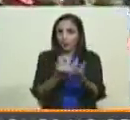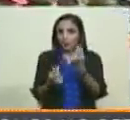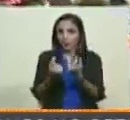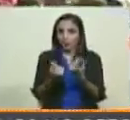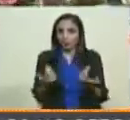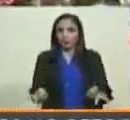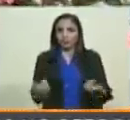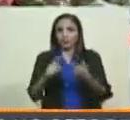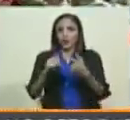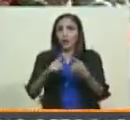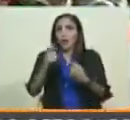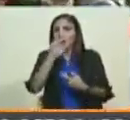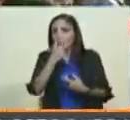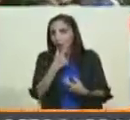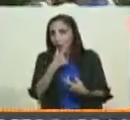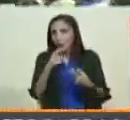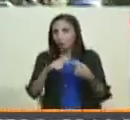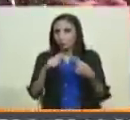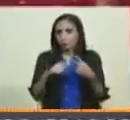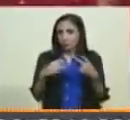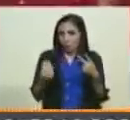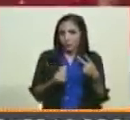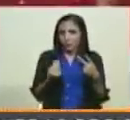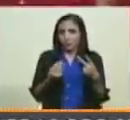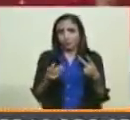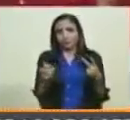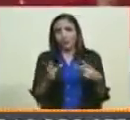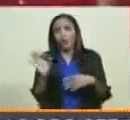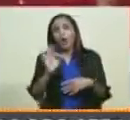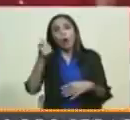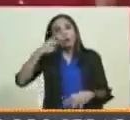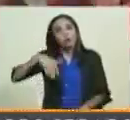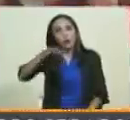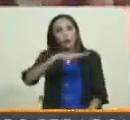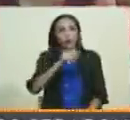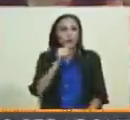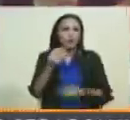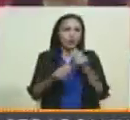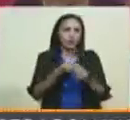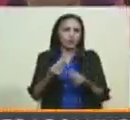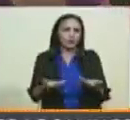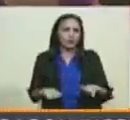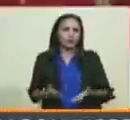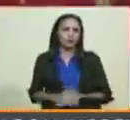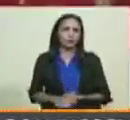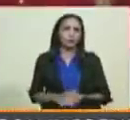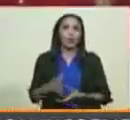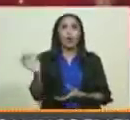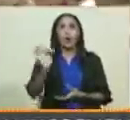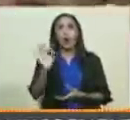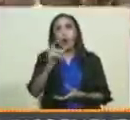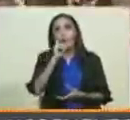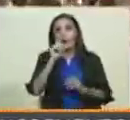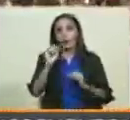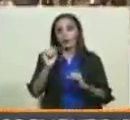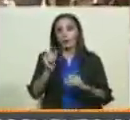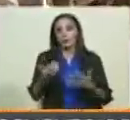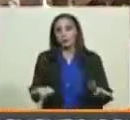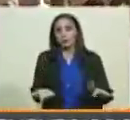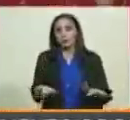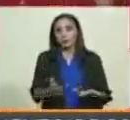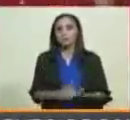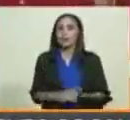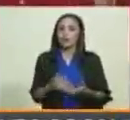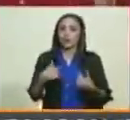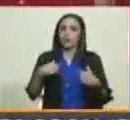¡No! ¿Henry Falsón? ¿O el pueblo? ¿O Maduro? Sí,